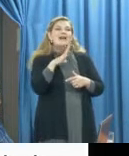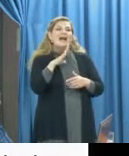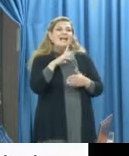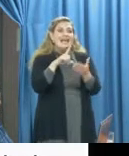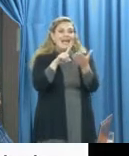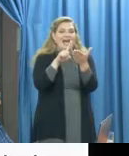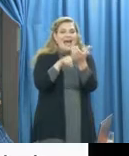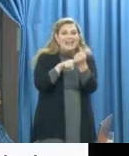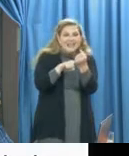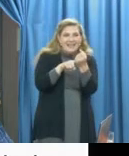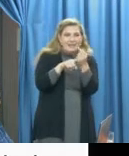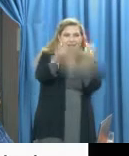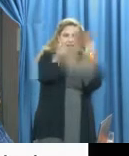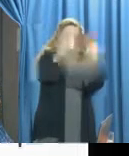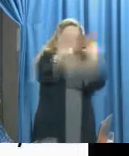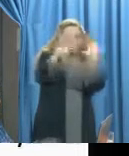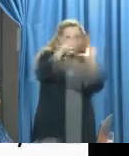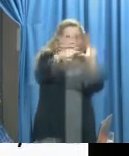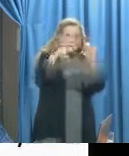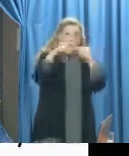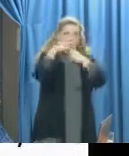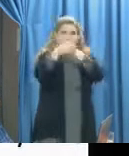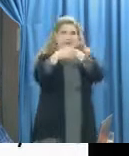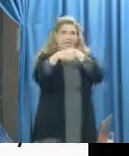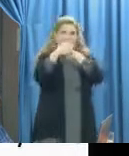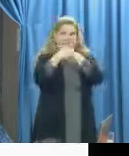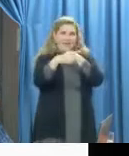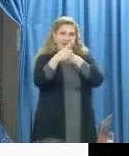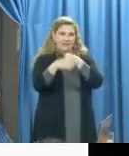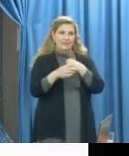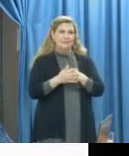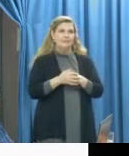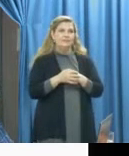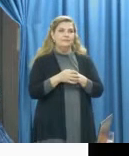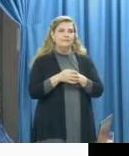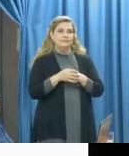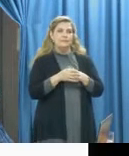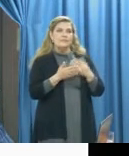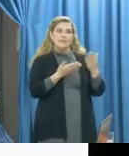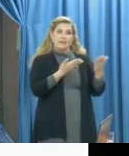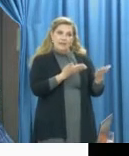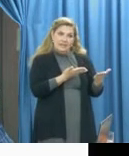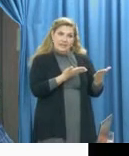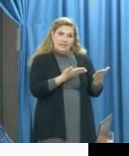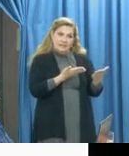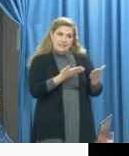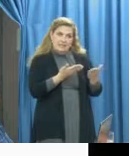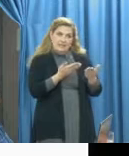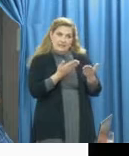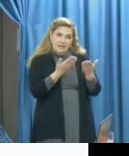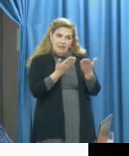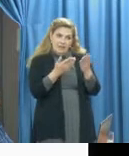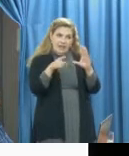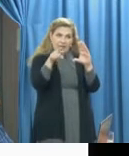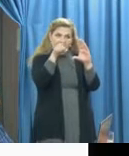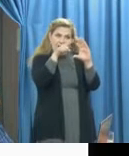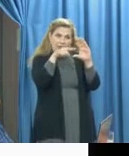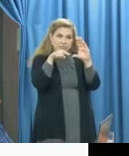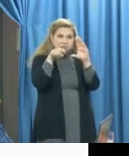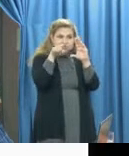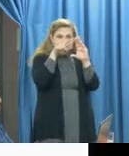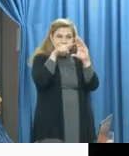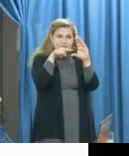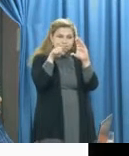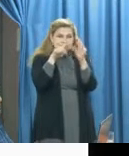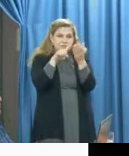en el órgano de Corti. Me voy a regresar tantito, que es el órgano de Corti aquí, donde en el